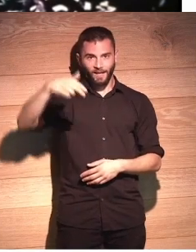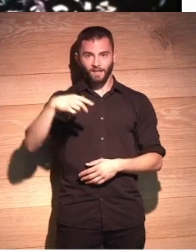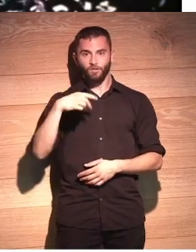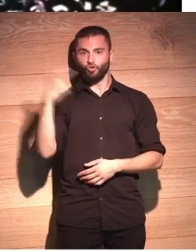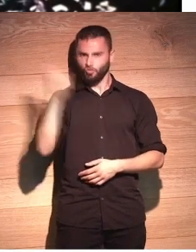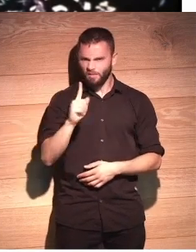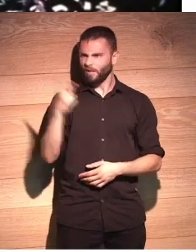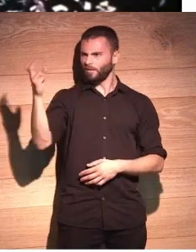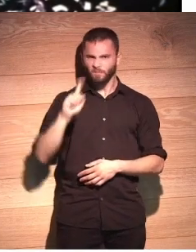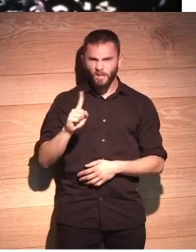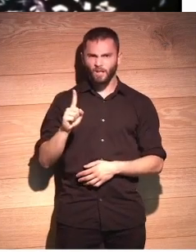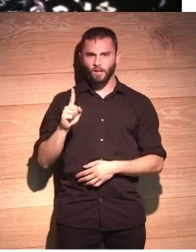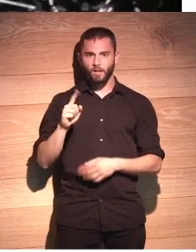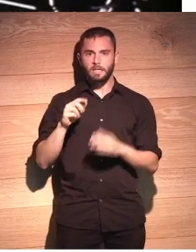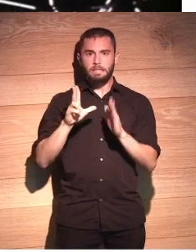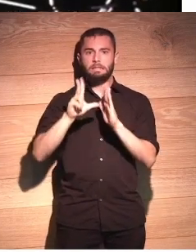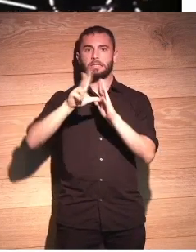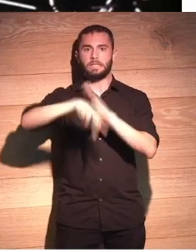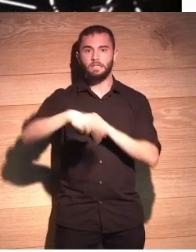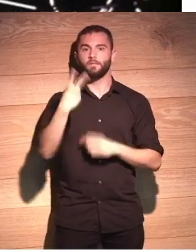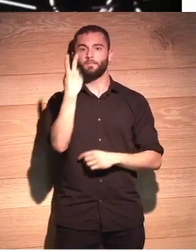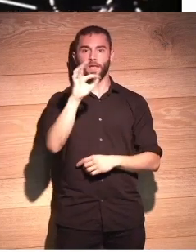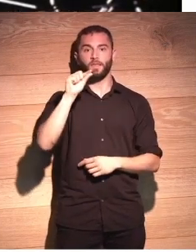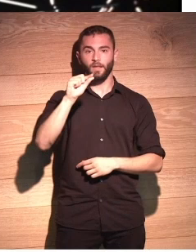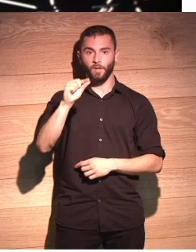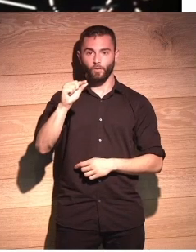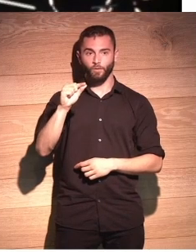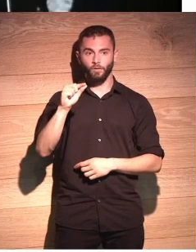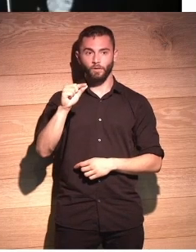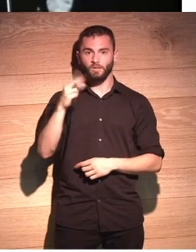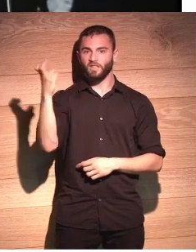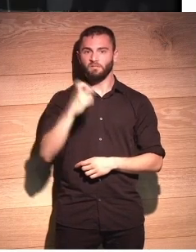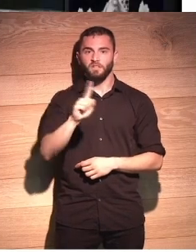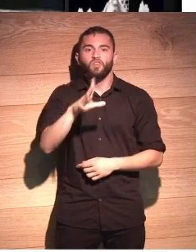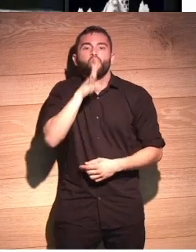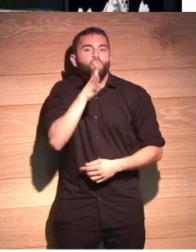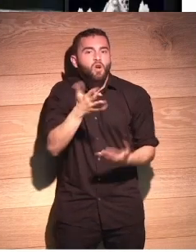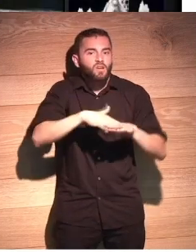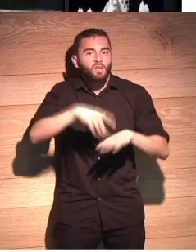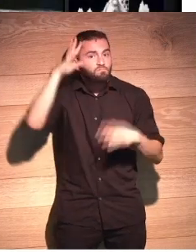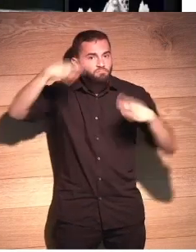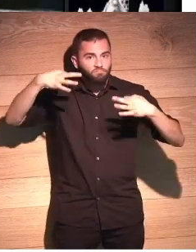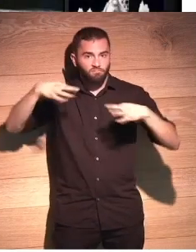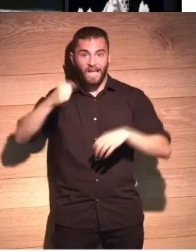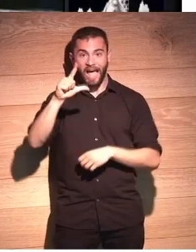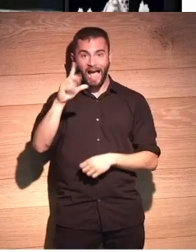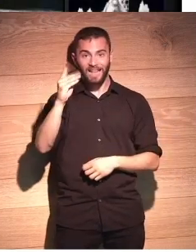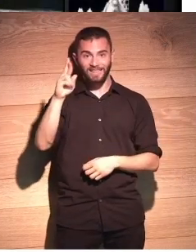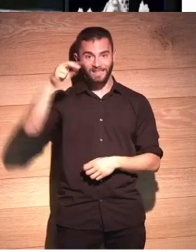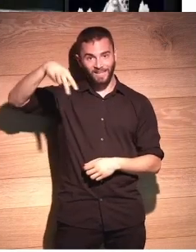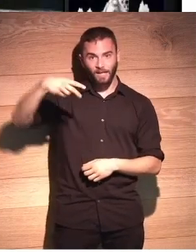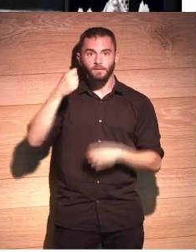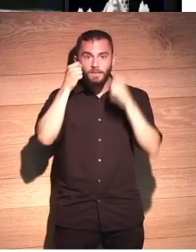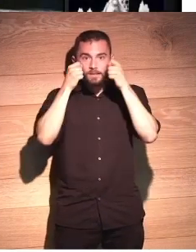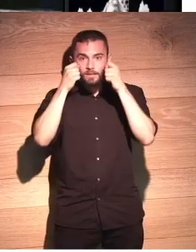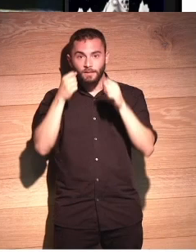salía, y por qué no sale, y se retrasó 20 minutos y no sabían por qué no salía. Y resulta que Aldrin se da